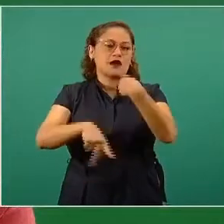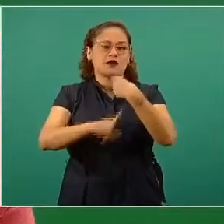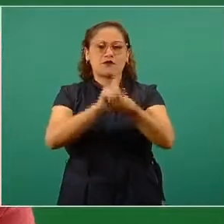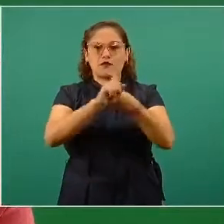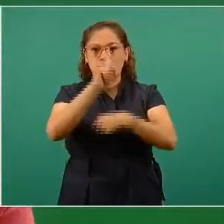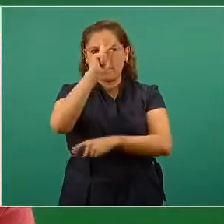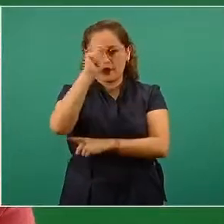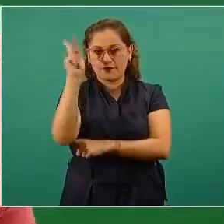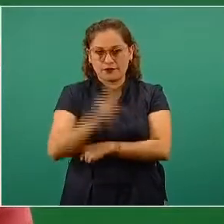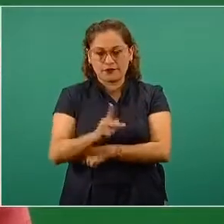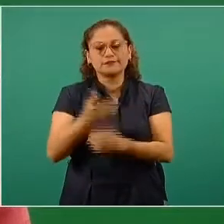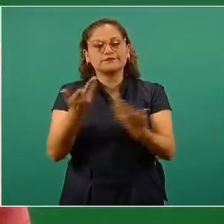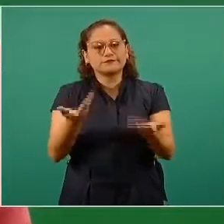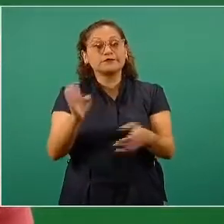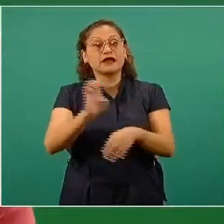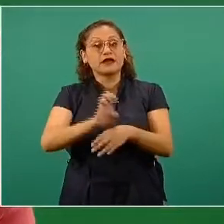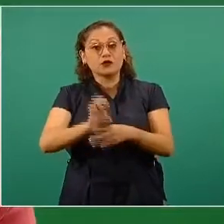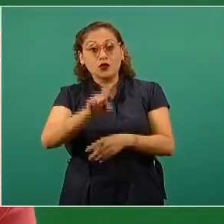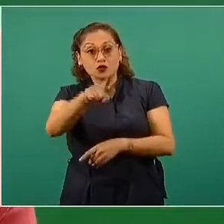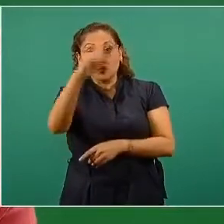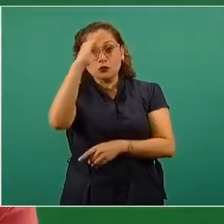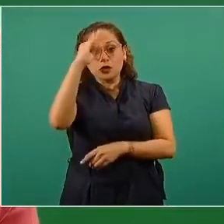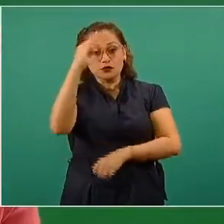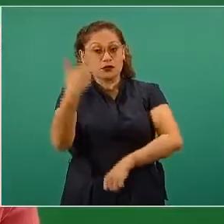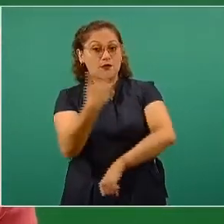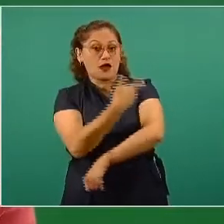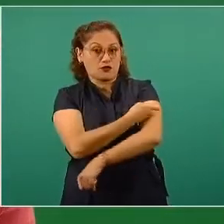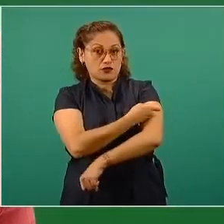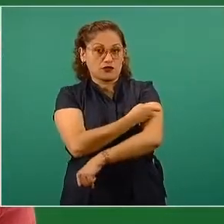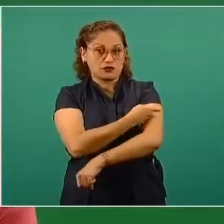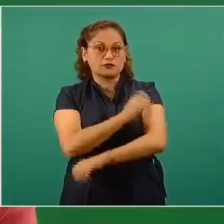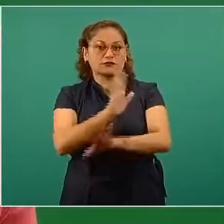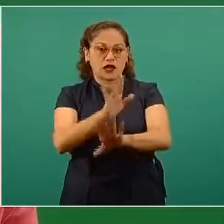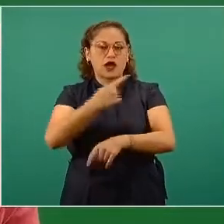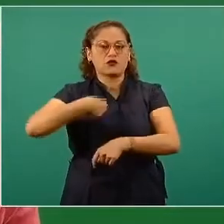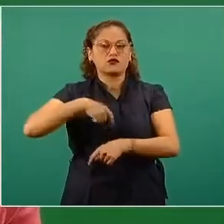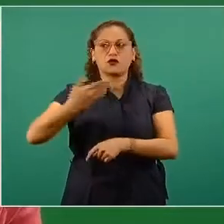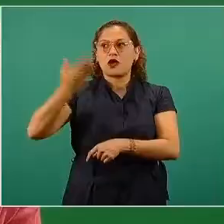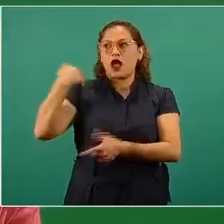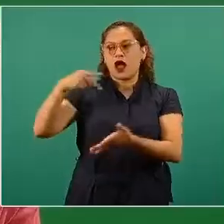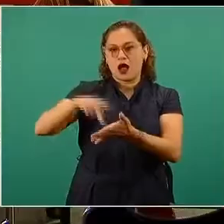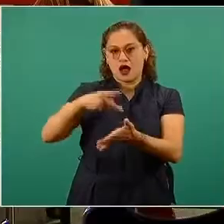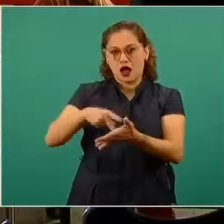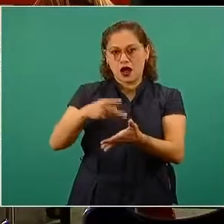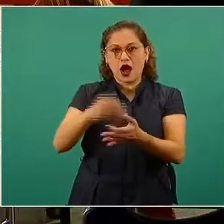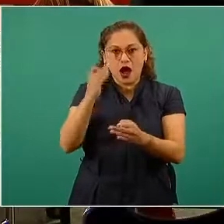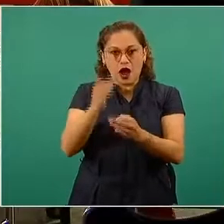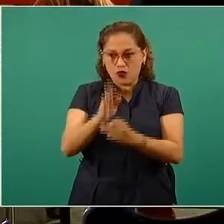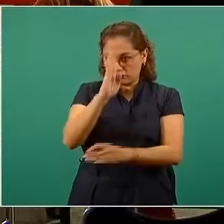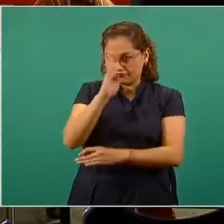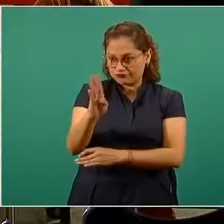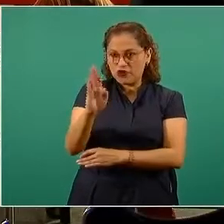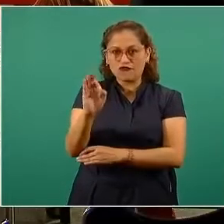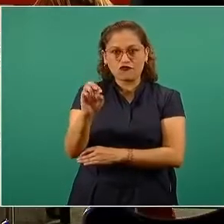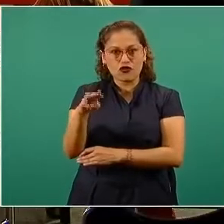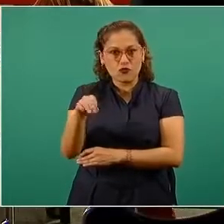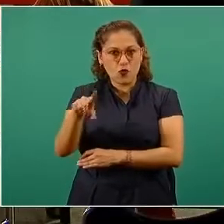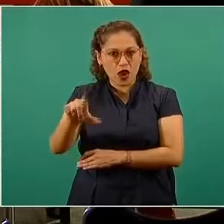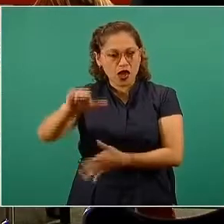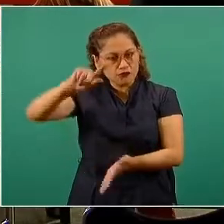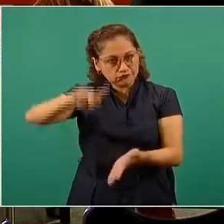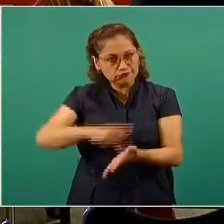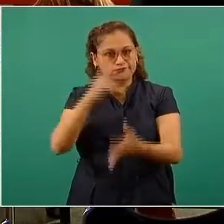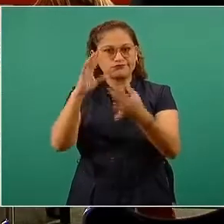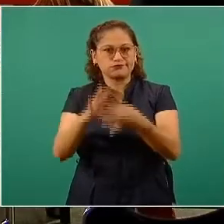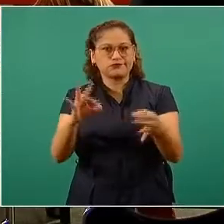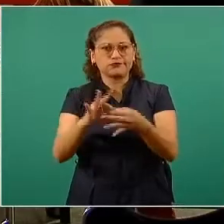de la vacunación, esto lo hemos comentado también varias veces, pero con mucho gusto se lo explico a fórmula nuevamente, hay que pensar en los